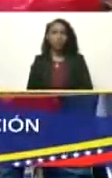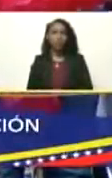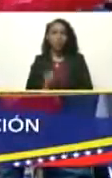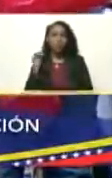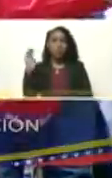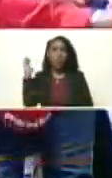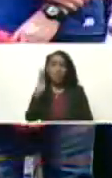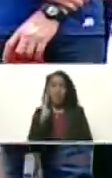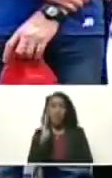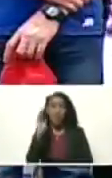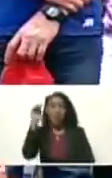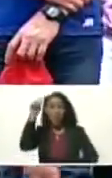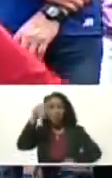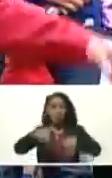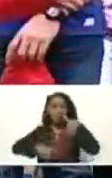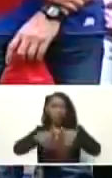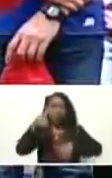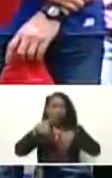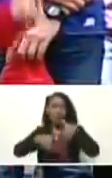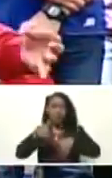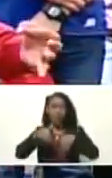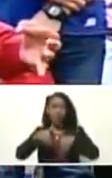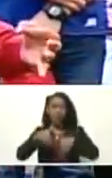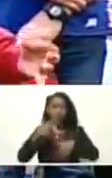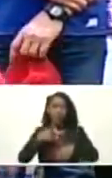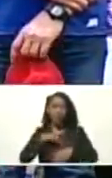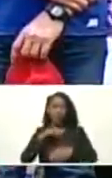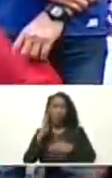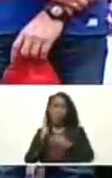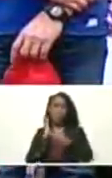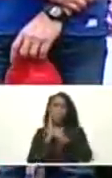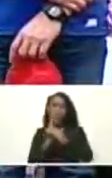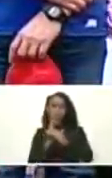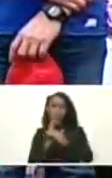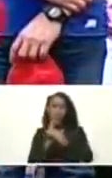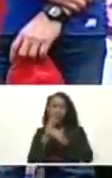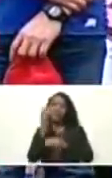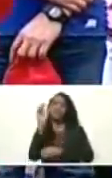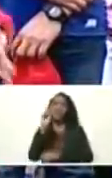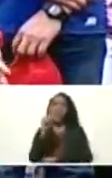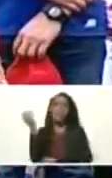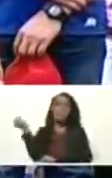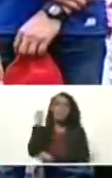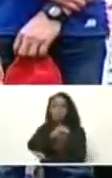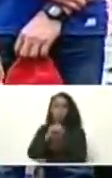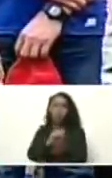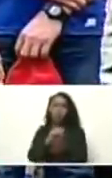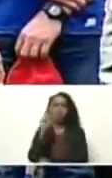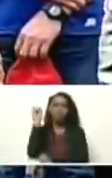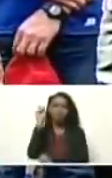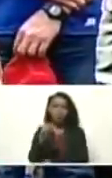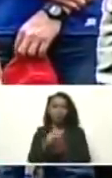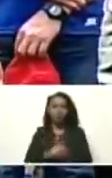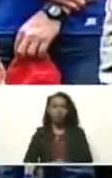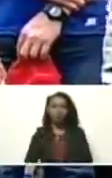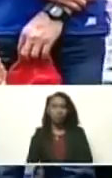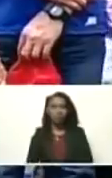Vinieron por el voto, los paramos y los derrotamos también.